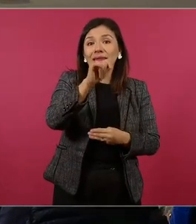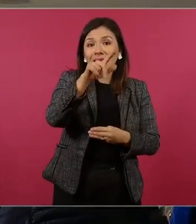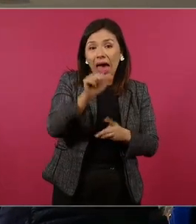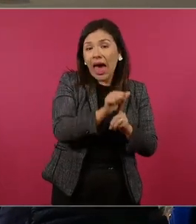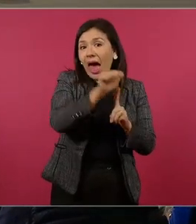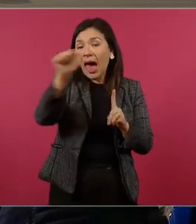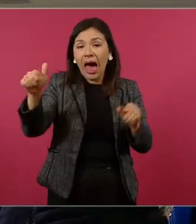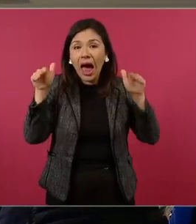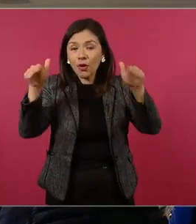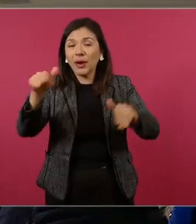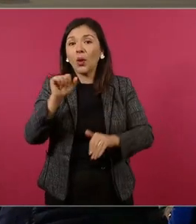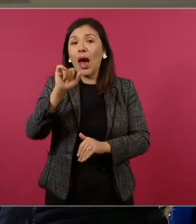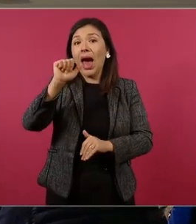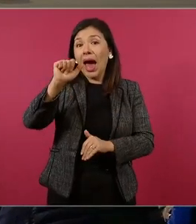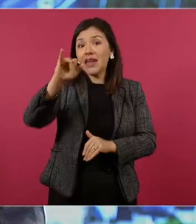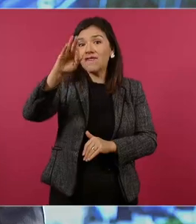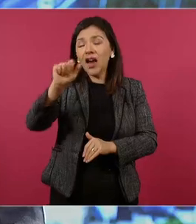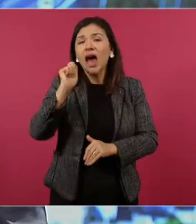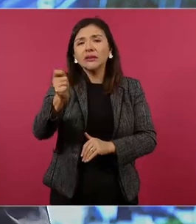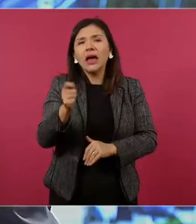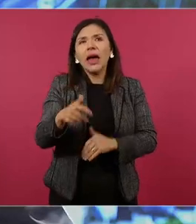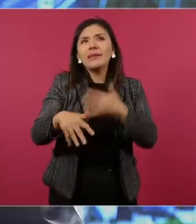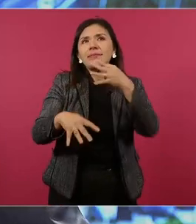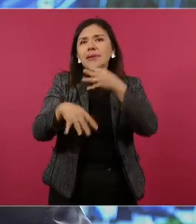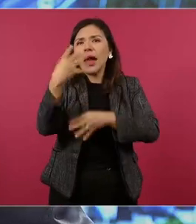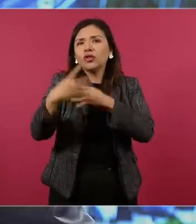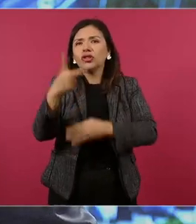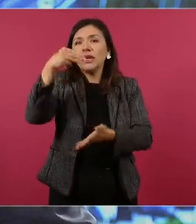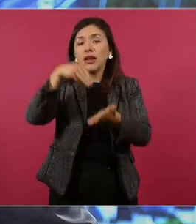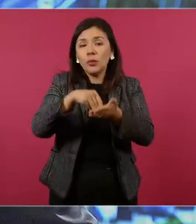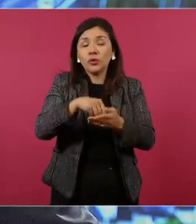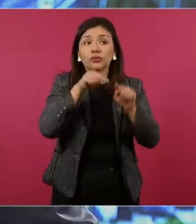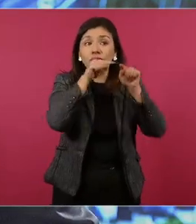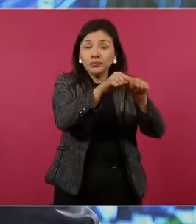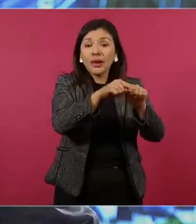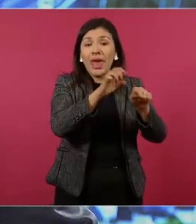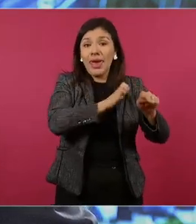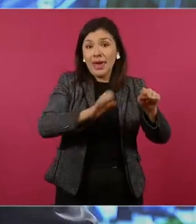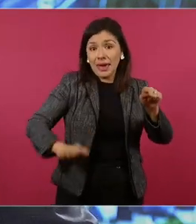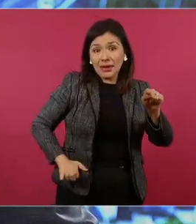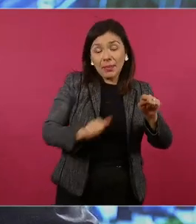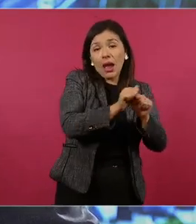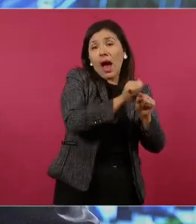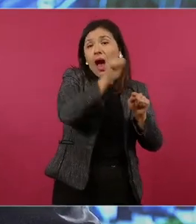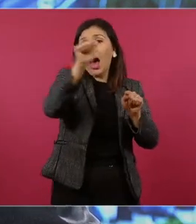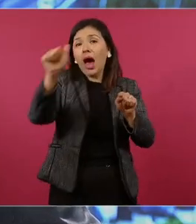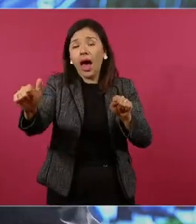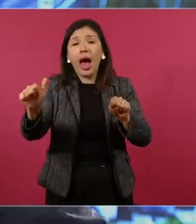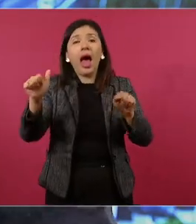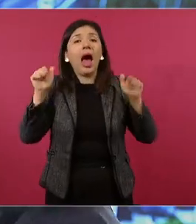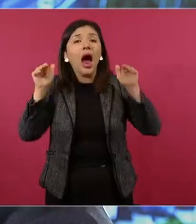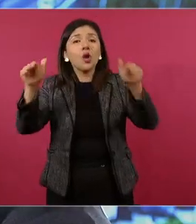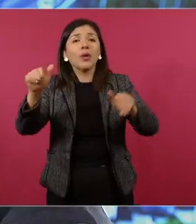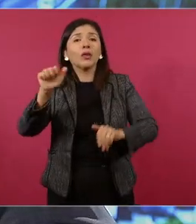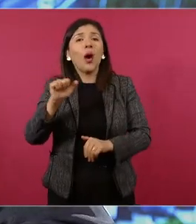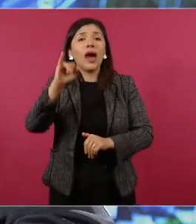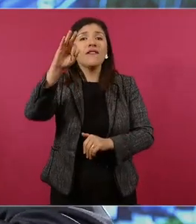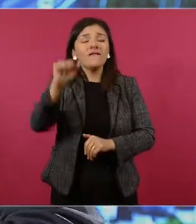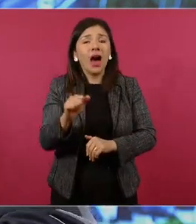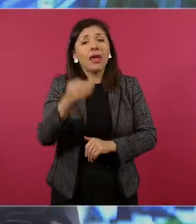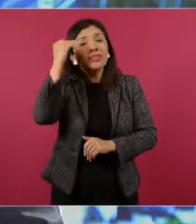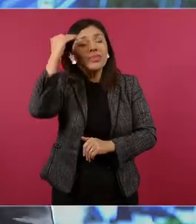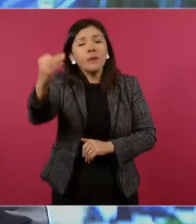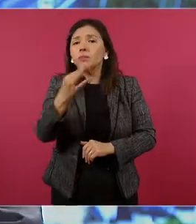TR de 14 km que conecta Ecatepec hacia el Aeropuerto Internacional Felipe Ángeles en menos de